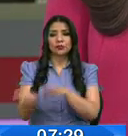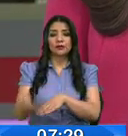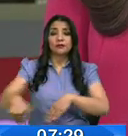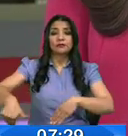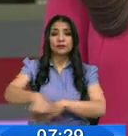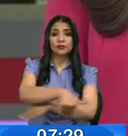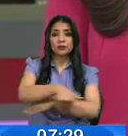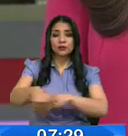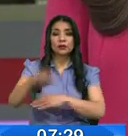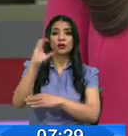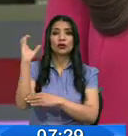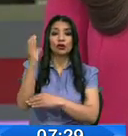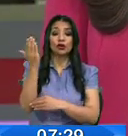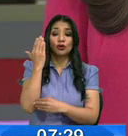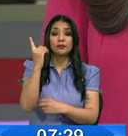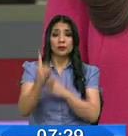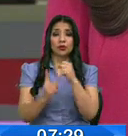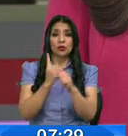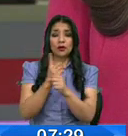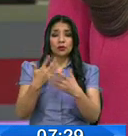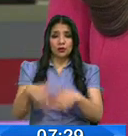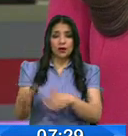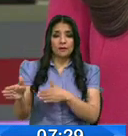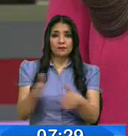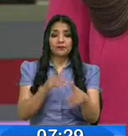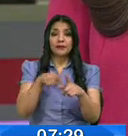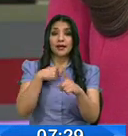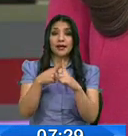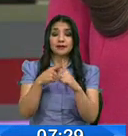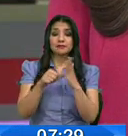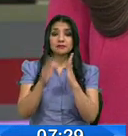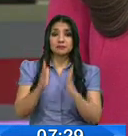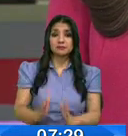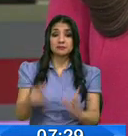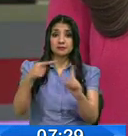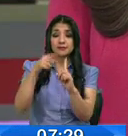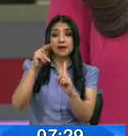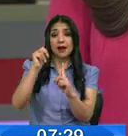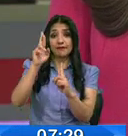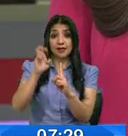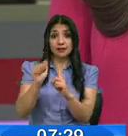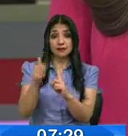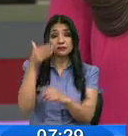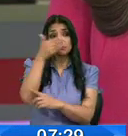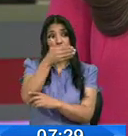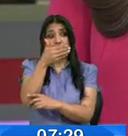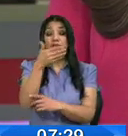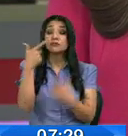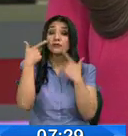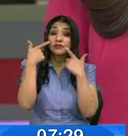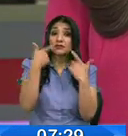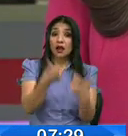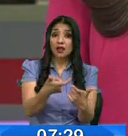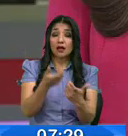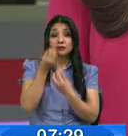frontera con Colombia hace un año. Entre tanto, el exministro César Navas no acudió a la fiscalía para rendir su